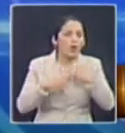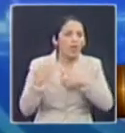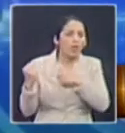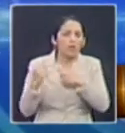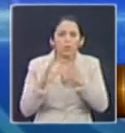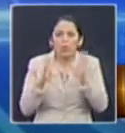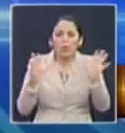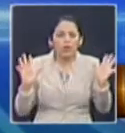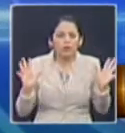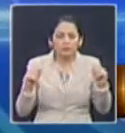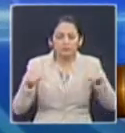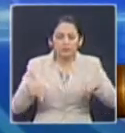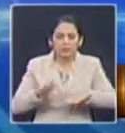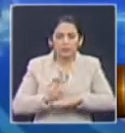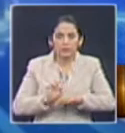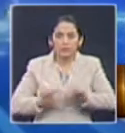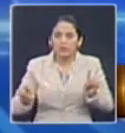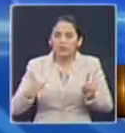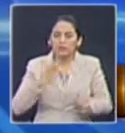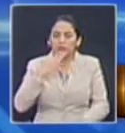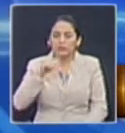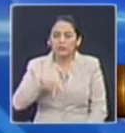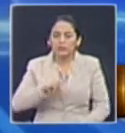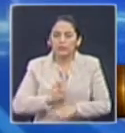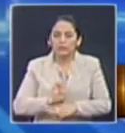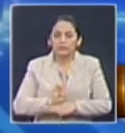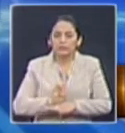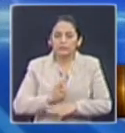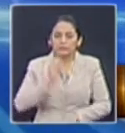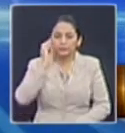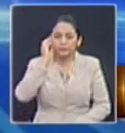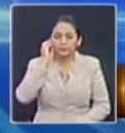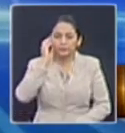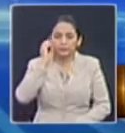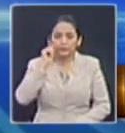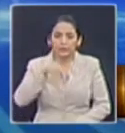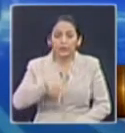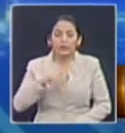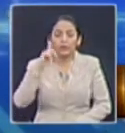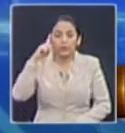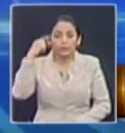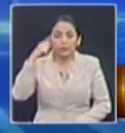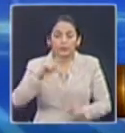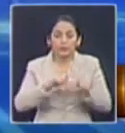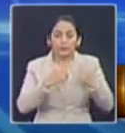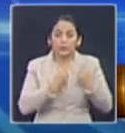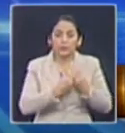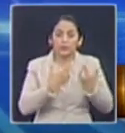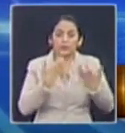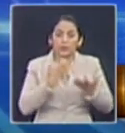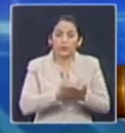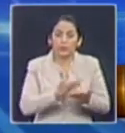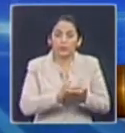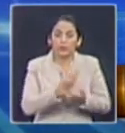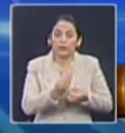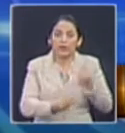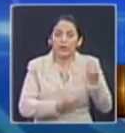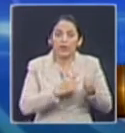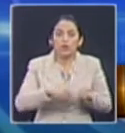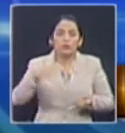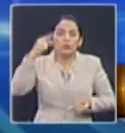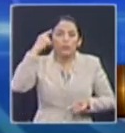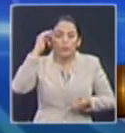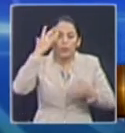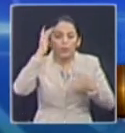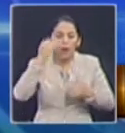que sospecho, que el gobierno o el equipo económico del gobierno lo que está viendo es problemas de liquidez en la